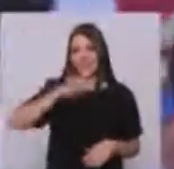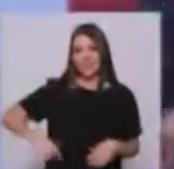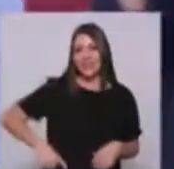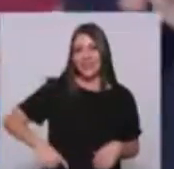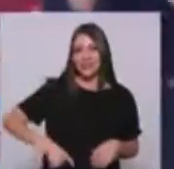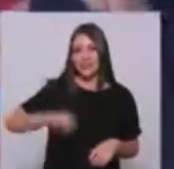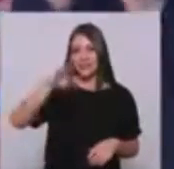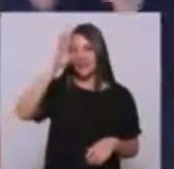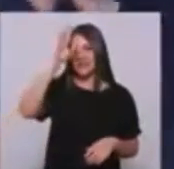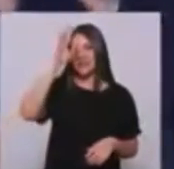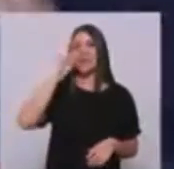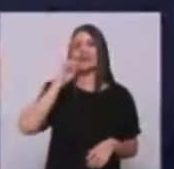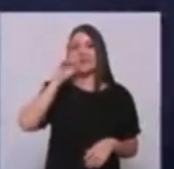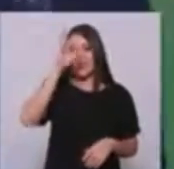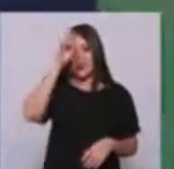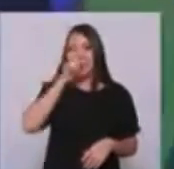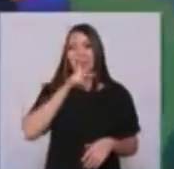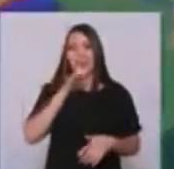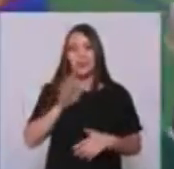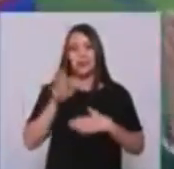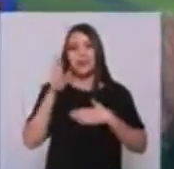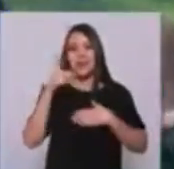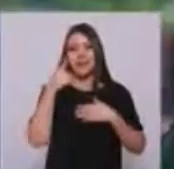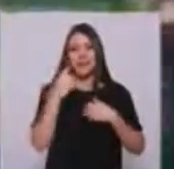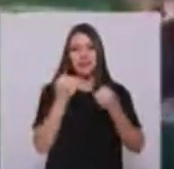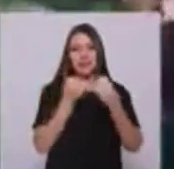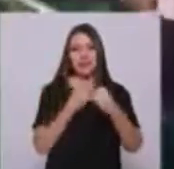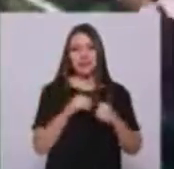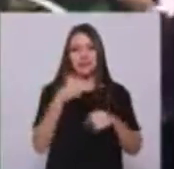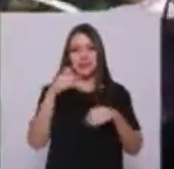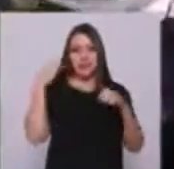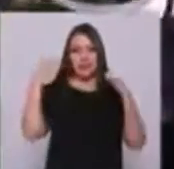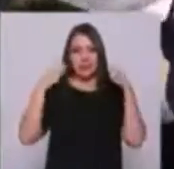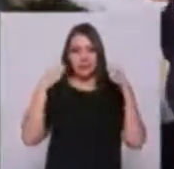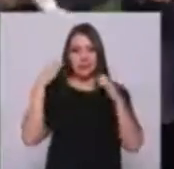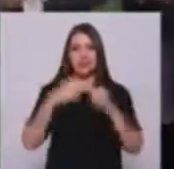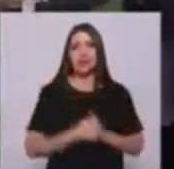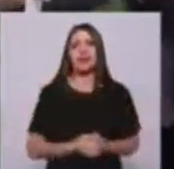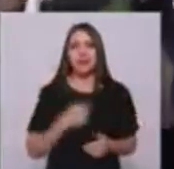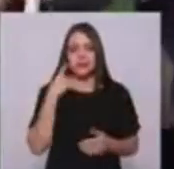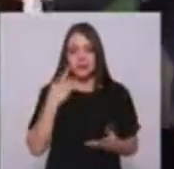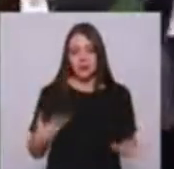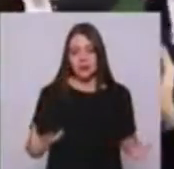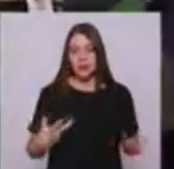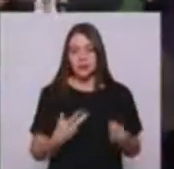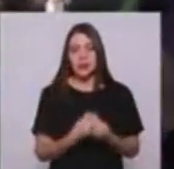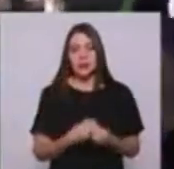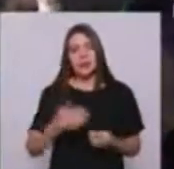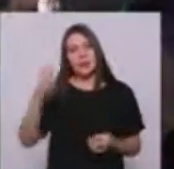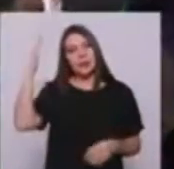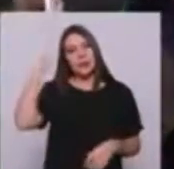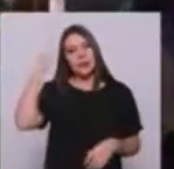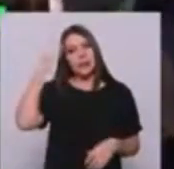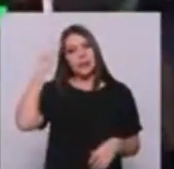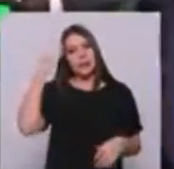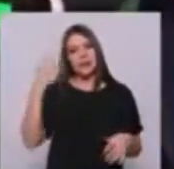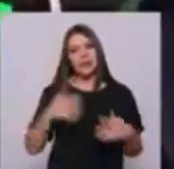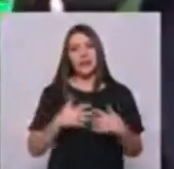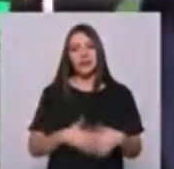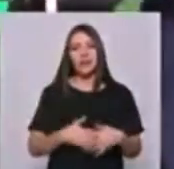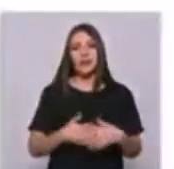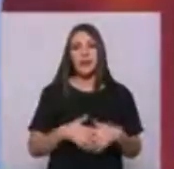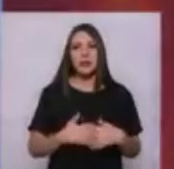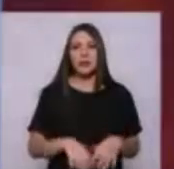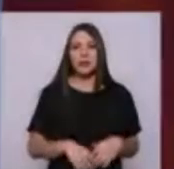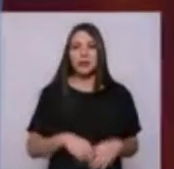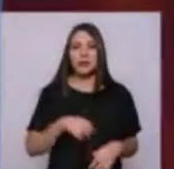propósito de esta muestra después de inaugurar oficialmente la Expo en compañía de líderes empresariales y autoridades de